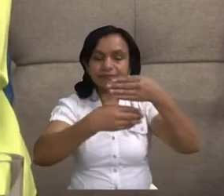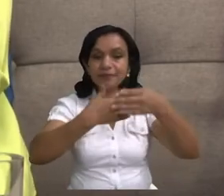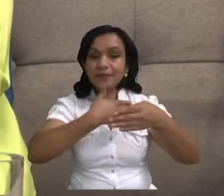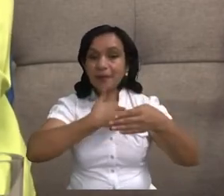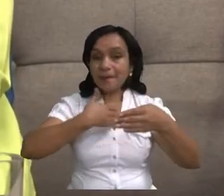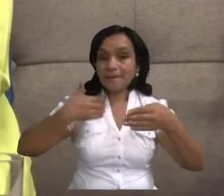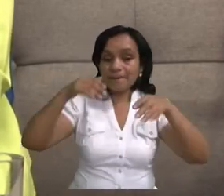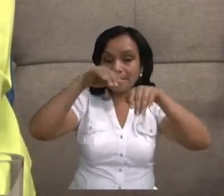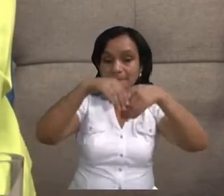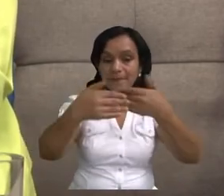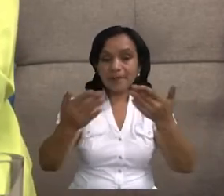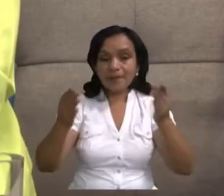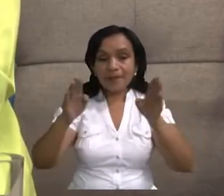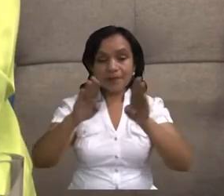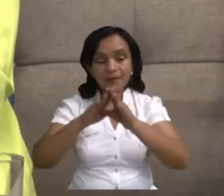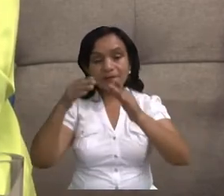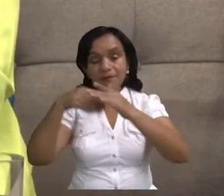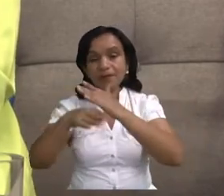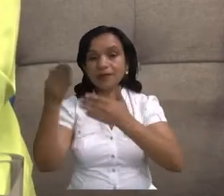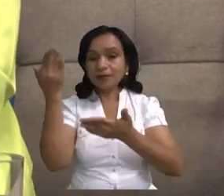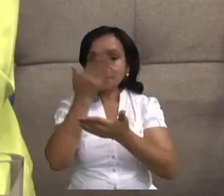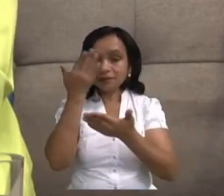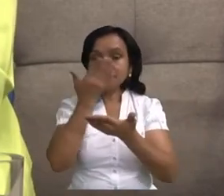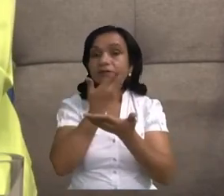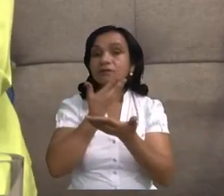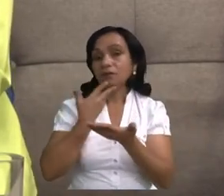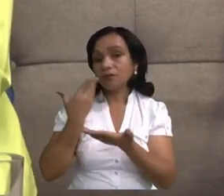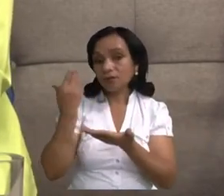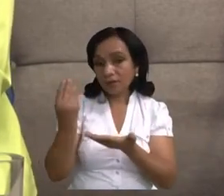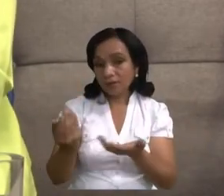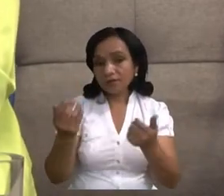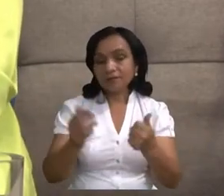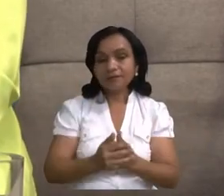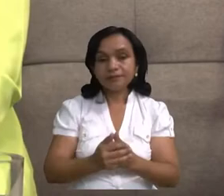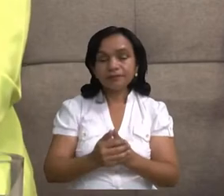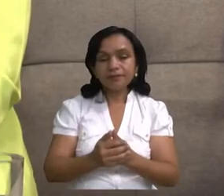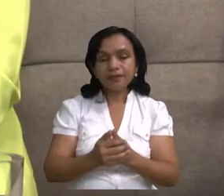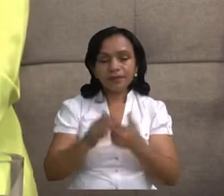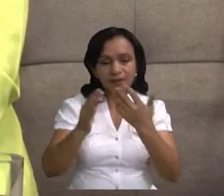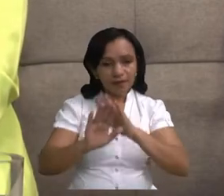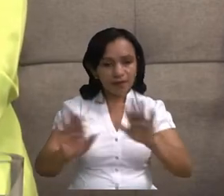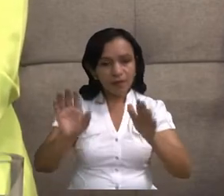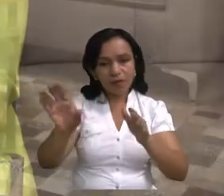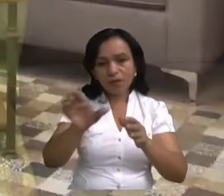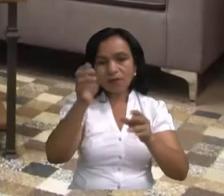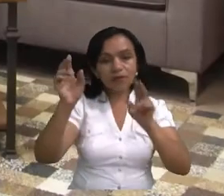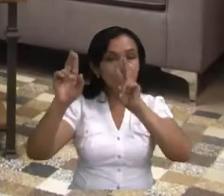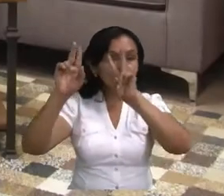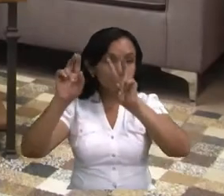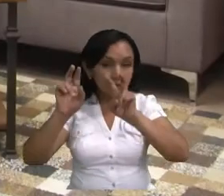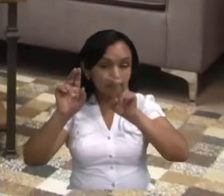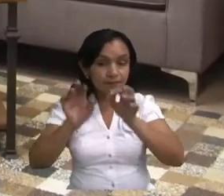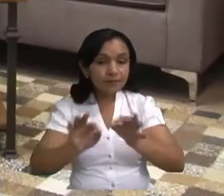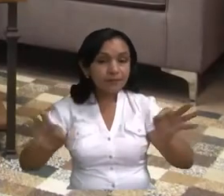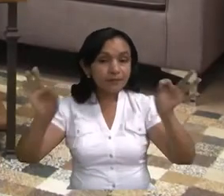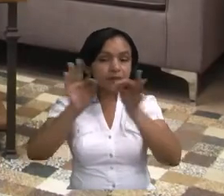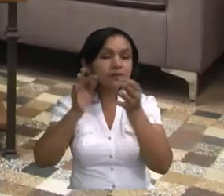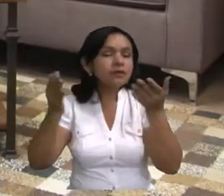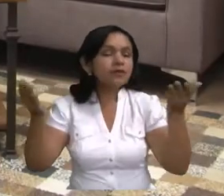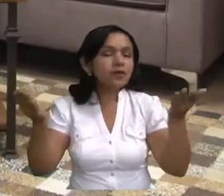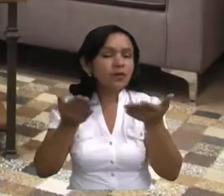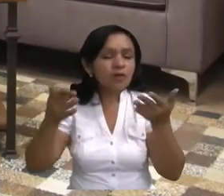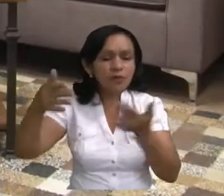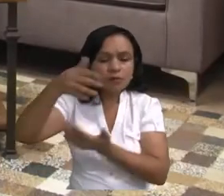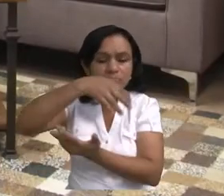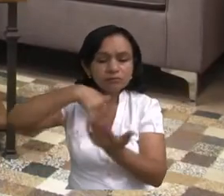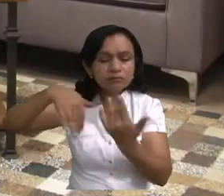condiciones a los jóvenes. También hay otro tema que para nosotros es importante, es cómo vamos logrando la integración